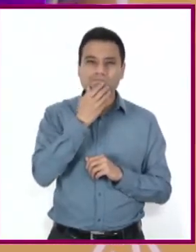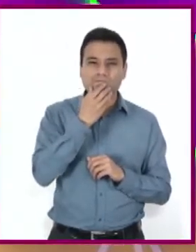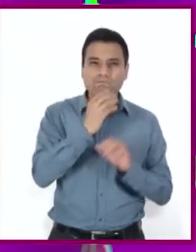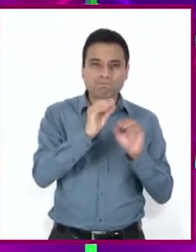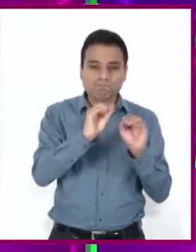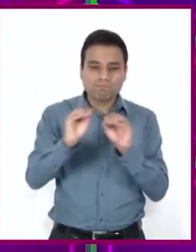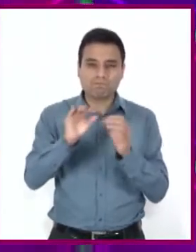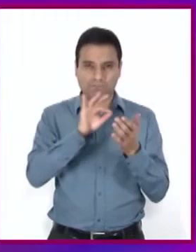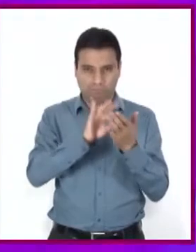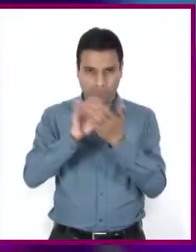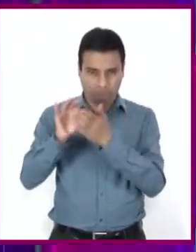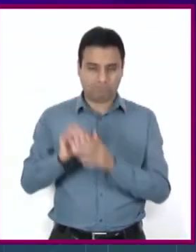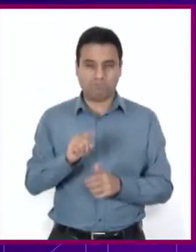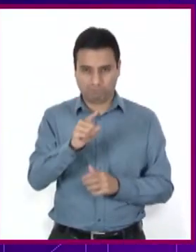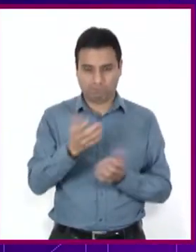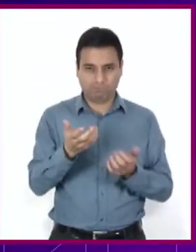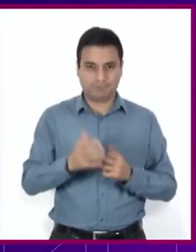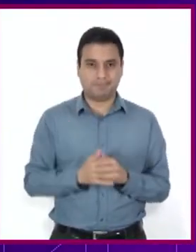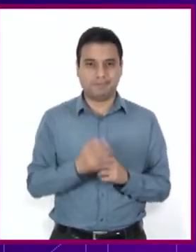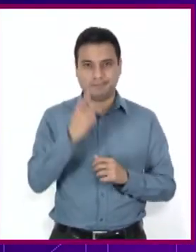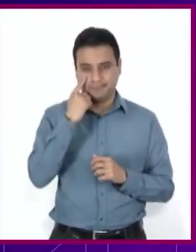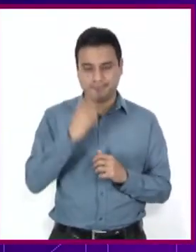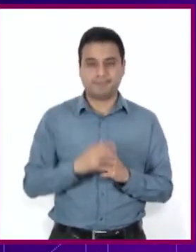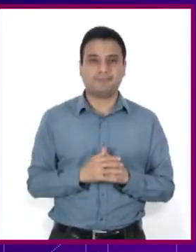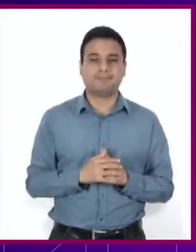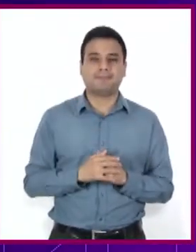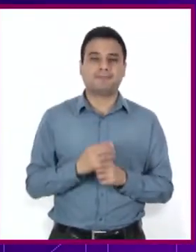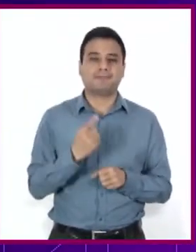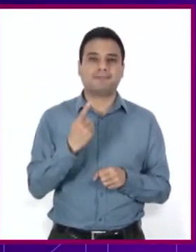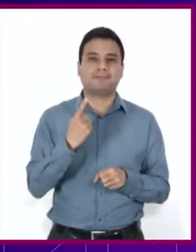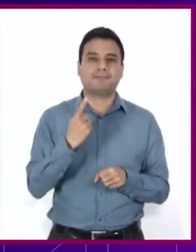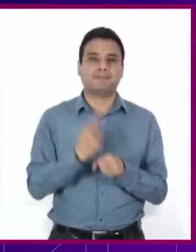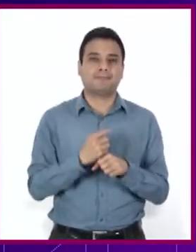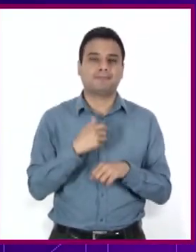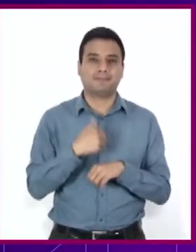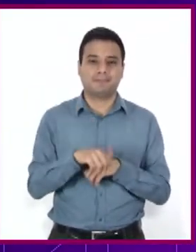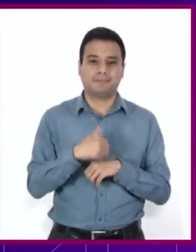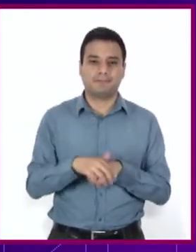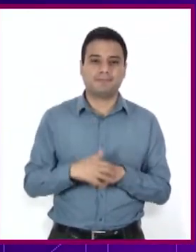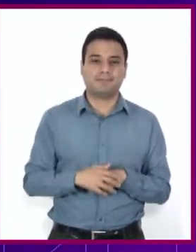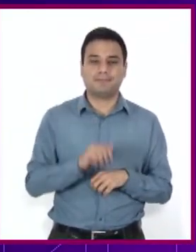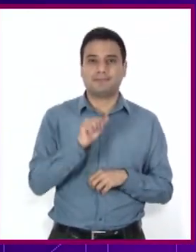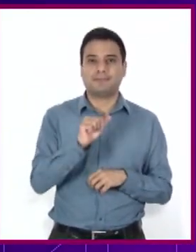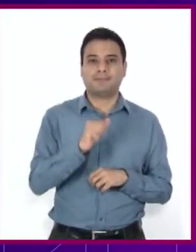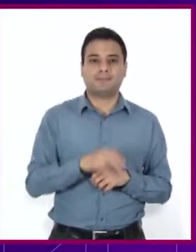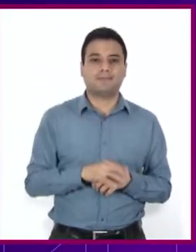afirmación. La primera coordenada mostrada en la gráfica es el punto A,